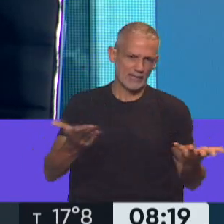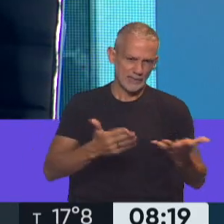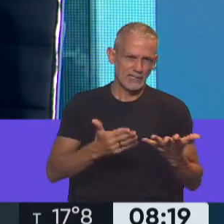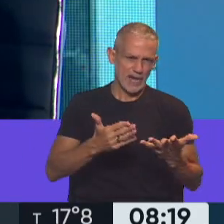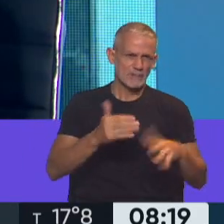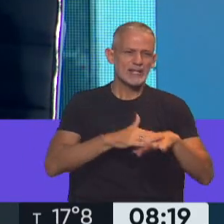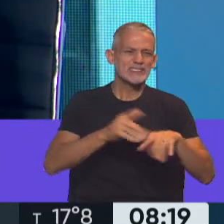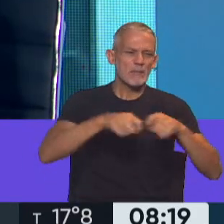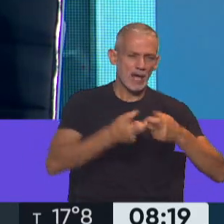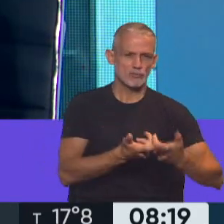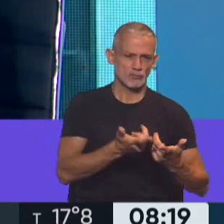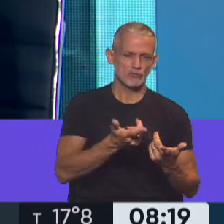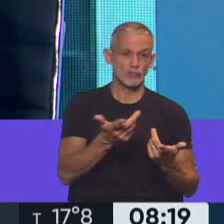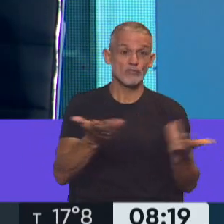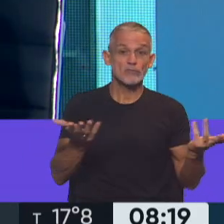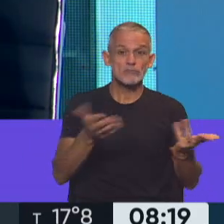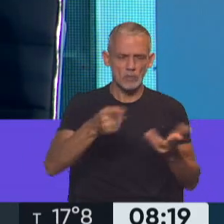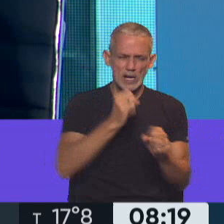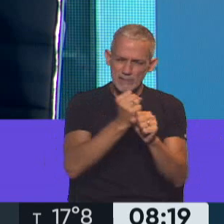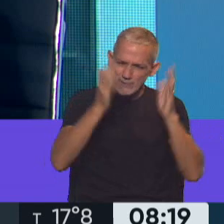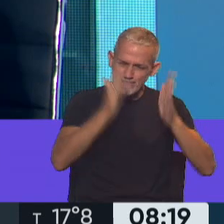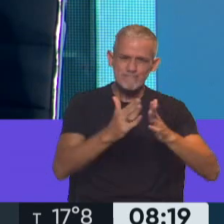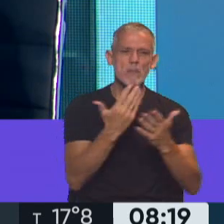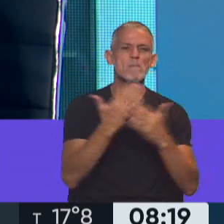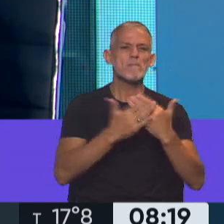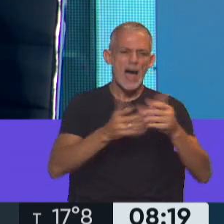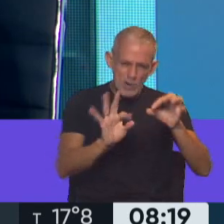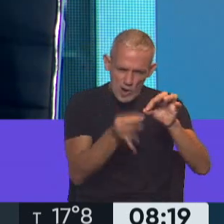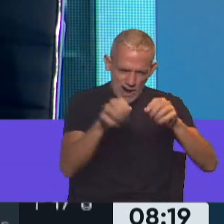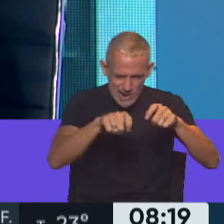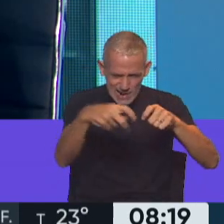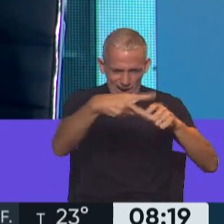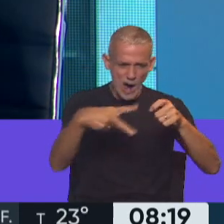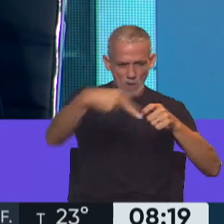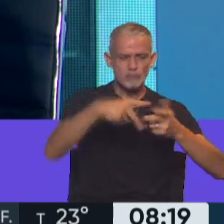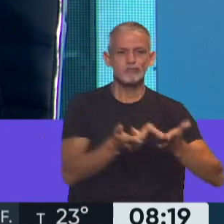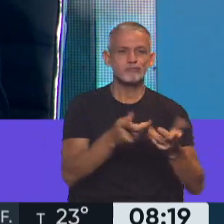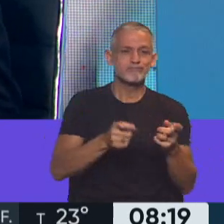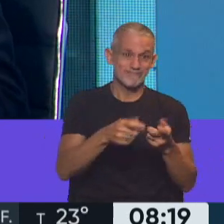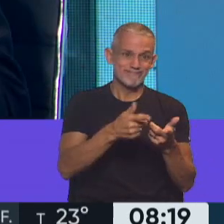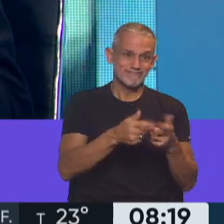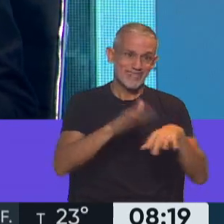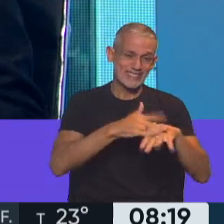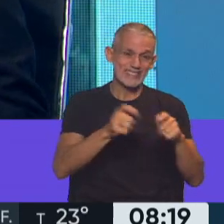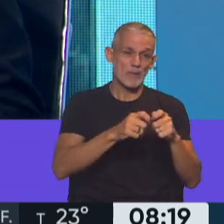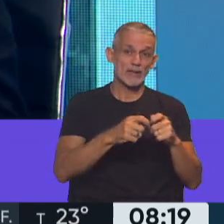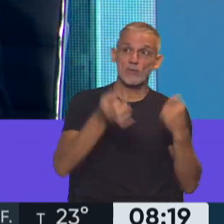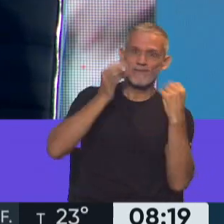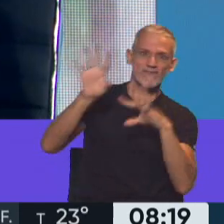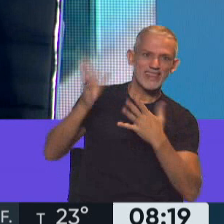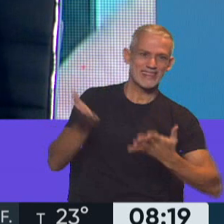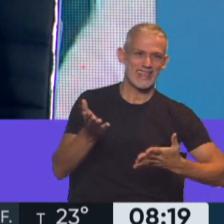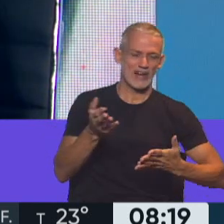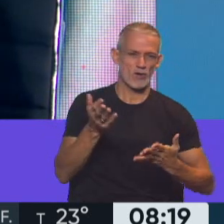desarrollo, y tenemos que trabajar ahí, tenemos que trabajar en la manufactura. La manufactura es clave. Nosotros tenemos que empezar a exportar